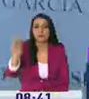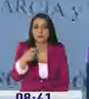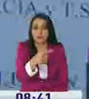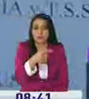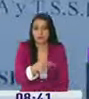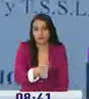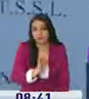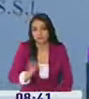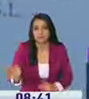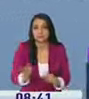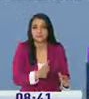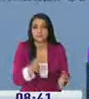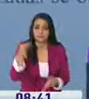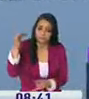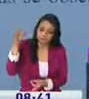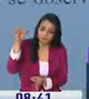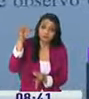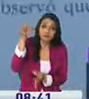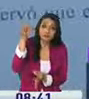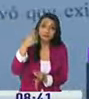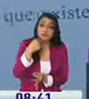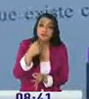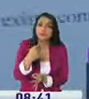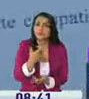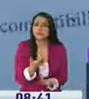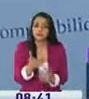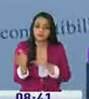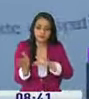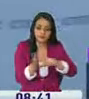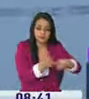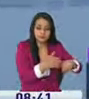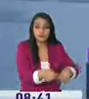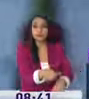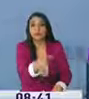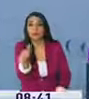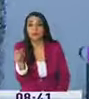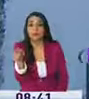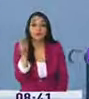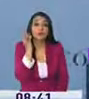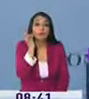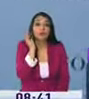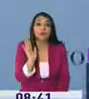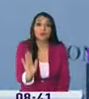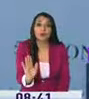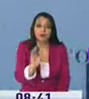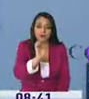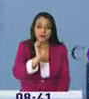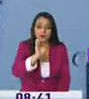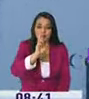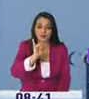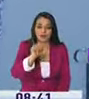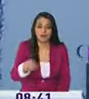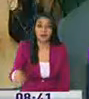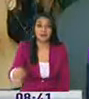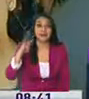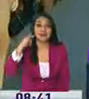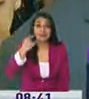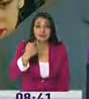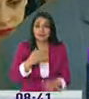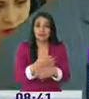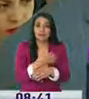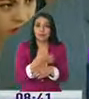99.9999%. El documento señala también que no existe compatibilidad genética entre Erika Menoscal y la niña en mención.